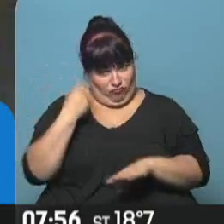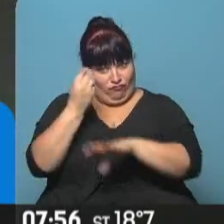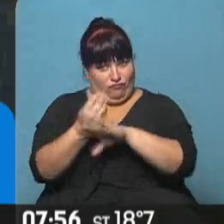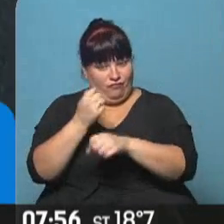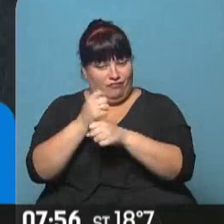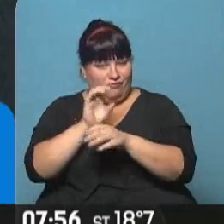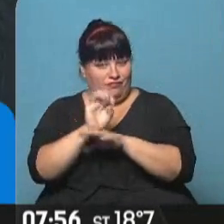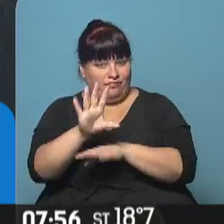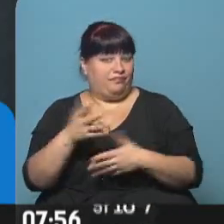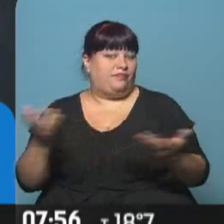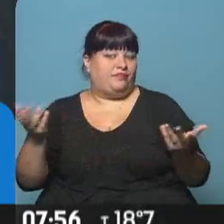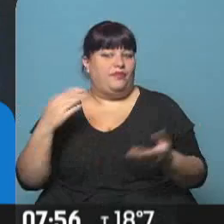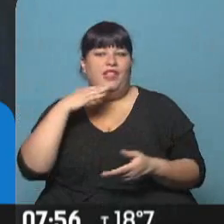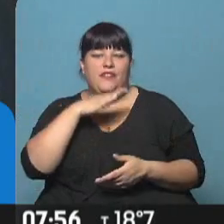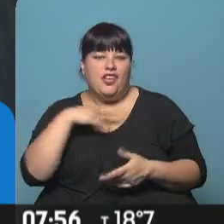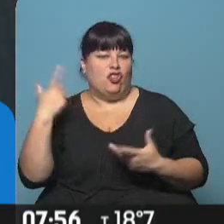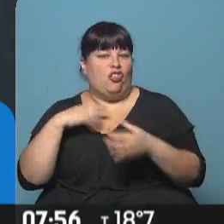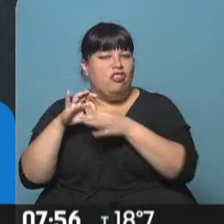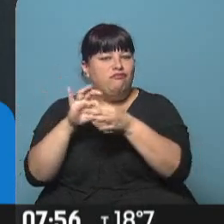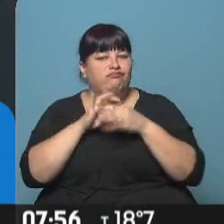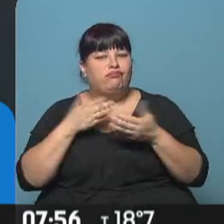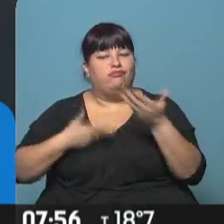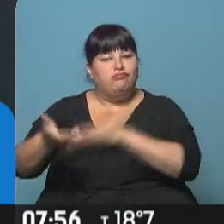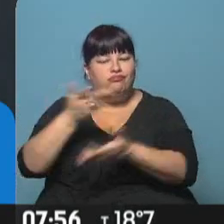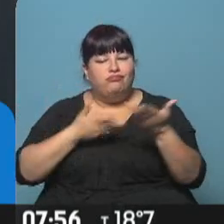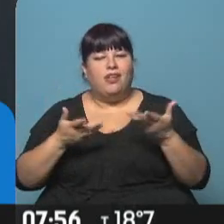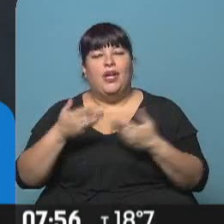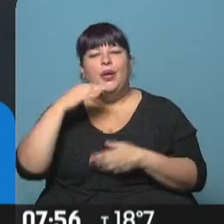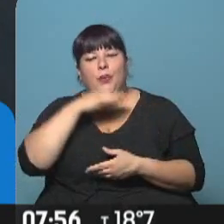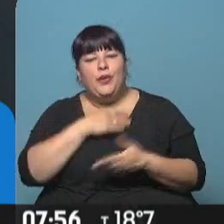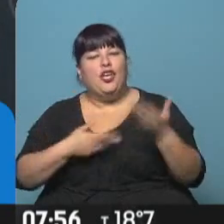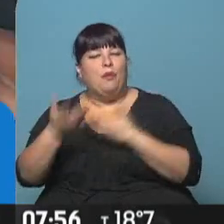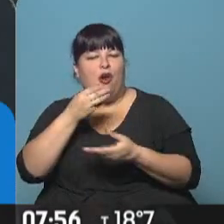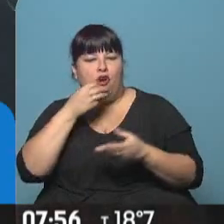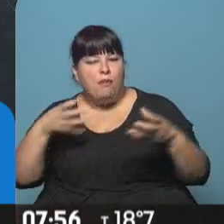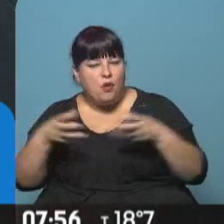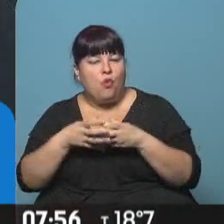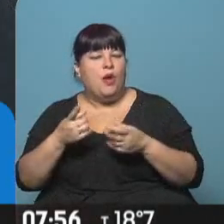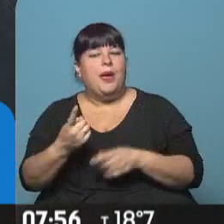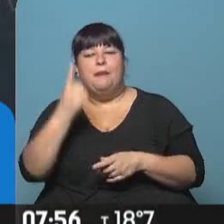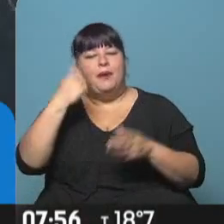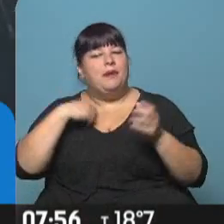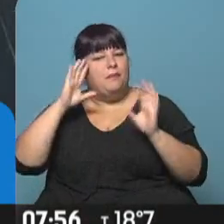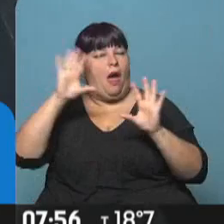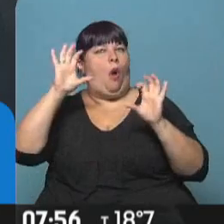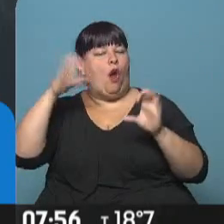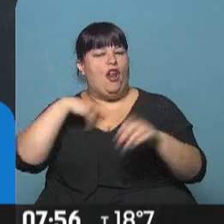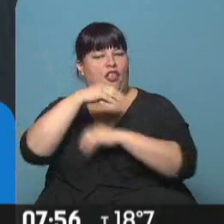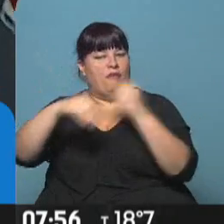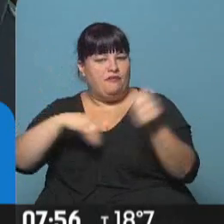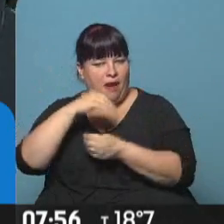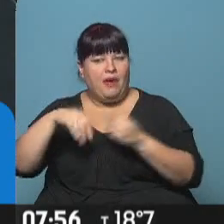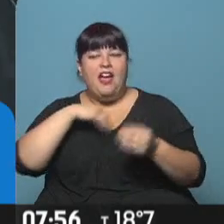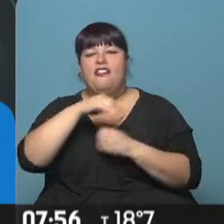oportunidad. Y bueno, el vino nos une, nos acerca, el vino lo compartimos en la mesa, es el primer recuerdo que tengo de